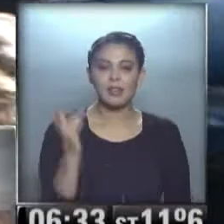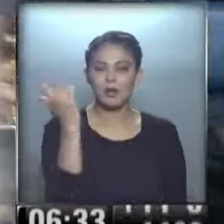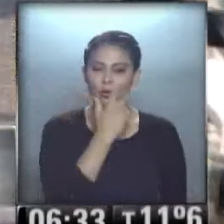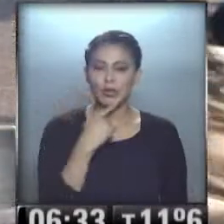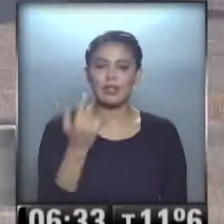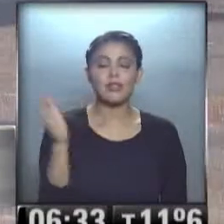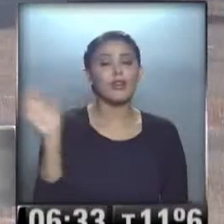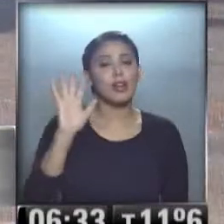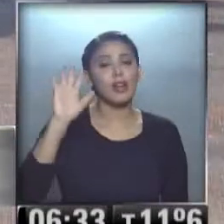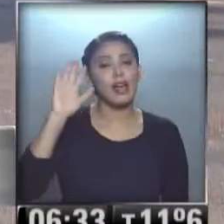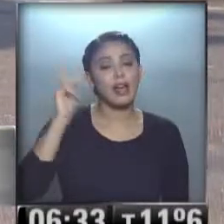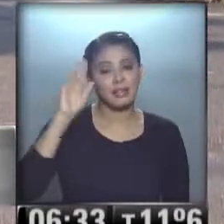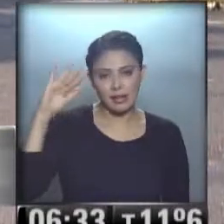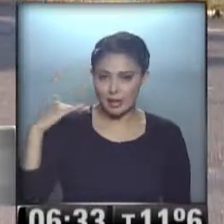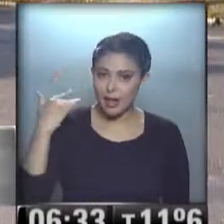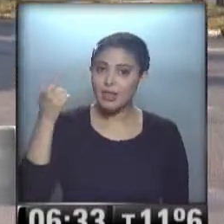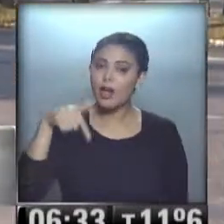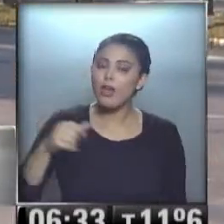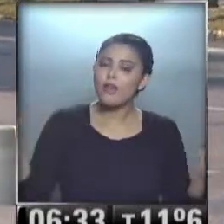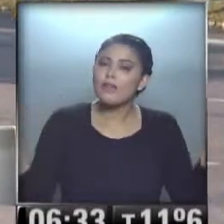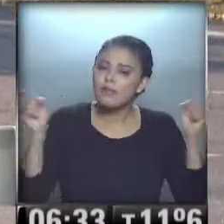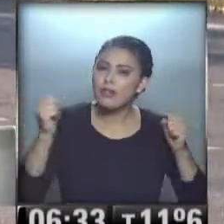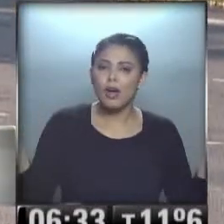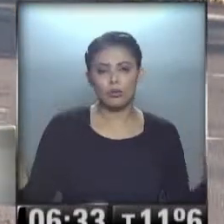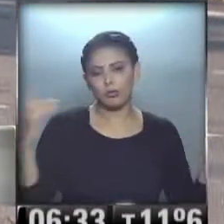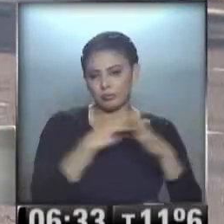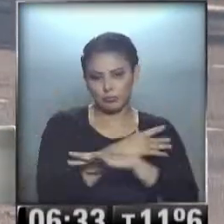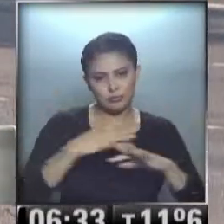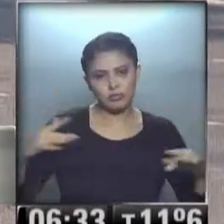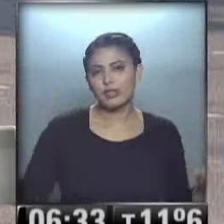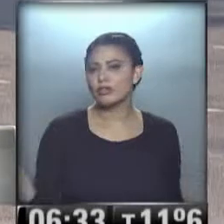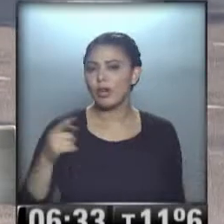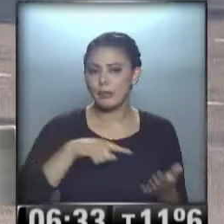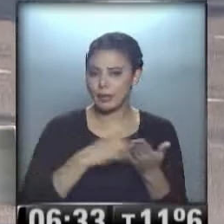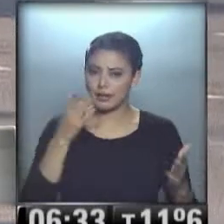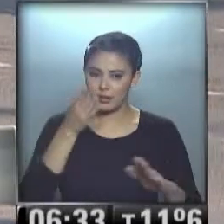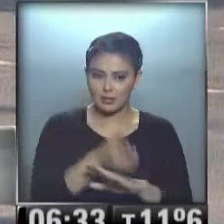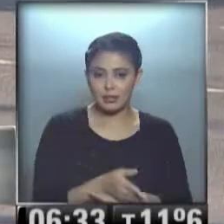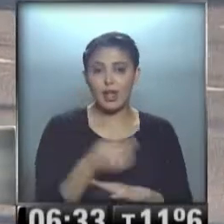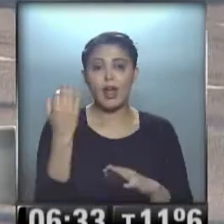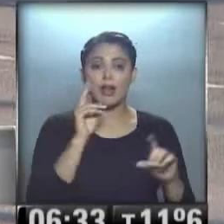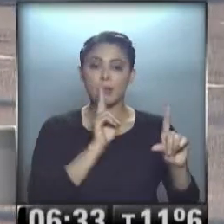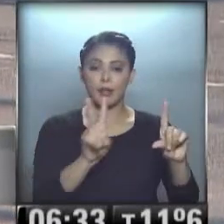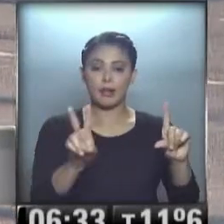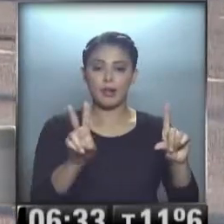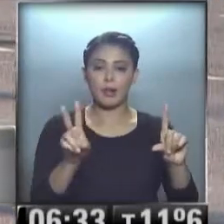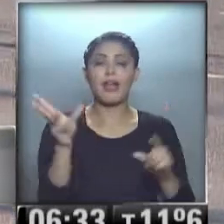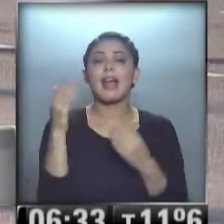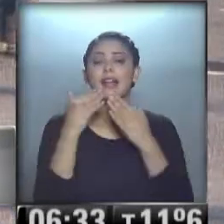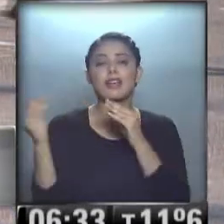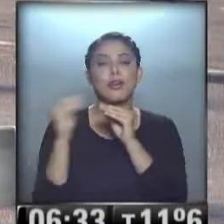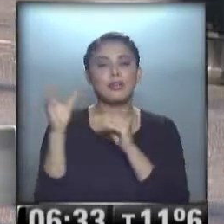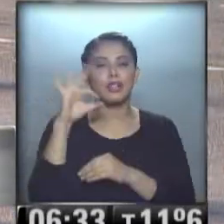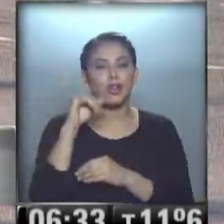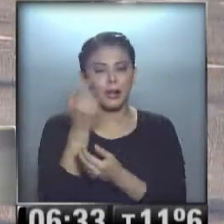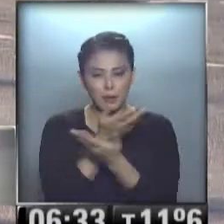y Nadia. Así es, una mañana fría con mucho tránsito ya en los ingresos. Vemos cómo esta imagen que nos brinda a diario nuestro compañero, cómo